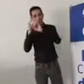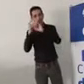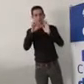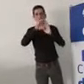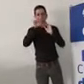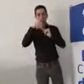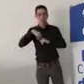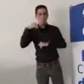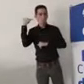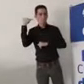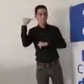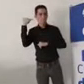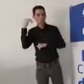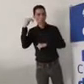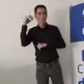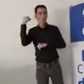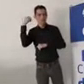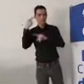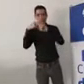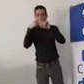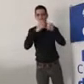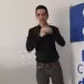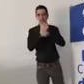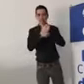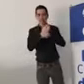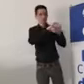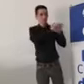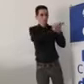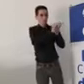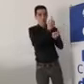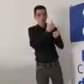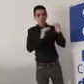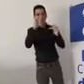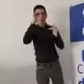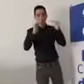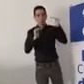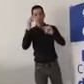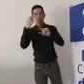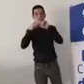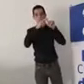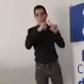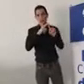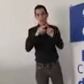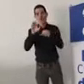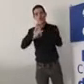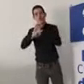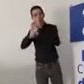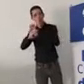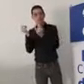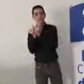Colombia pasa exactamente igual, es muy distinto a lo que ocurre en el norte, en el Pacífico, en el suroccidente colombiano, y eso implica hacer un